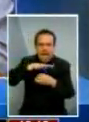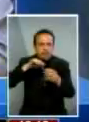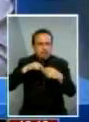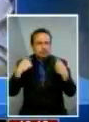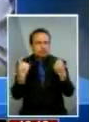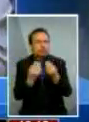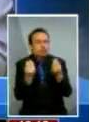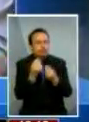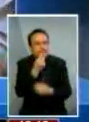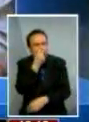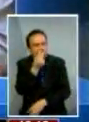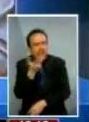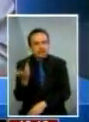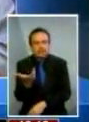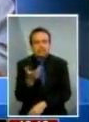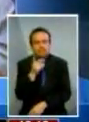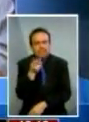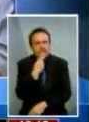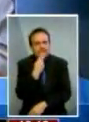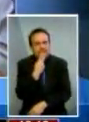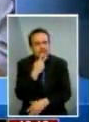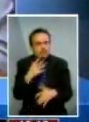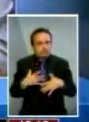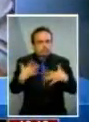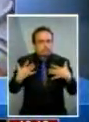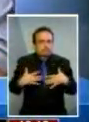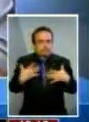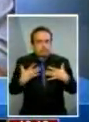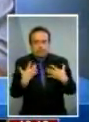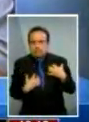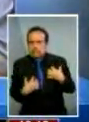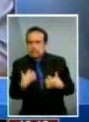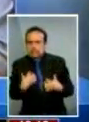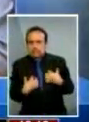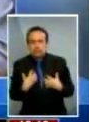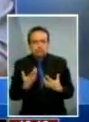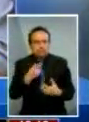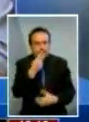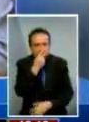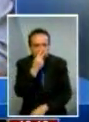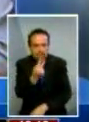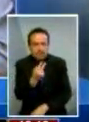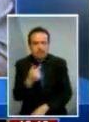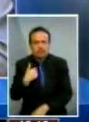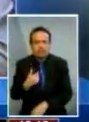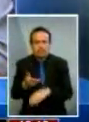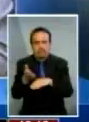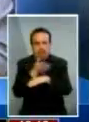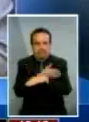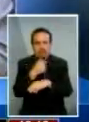aspecto? ¿Se está viviendo una agitación mayor, más allá de lo que podemos ver en